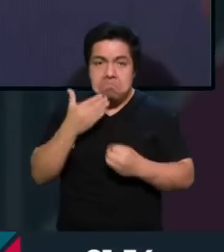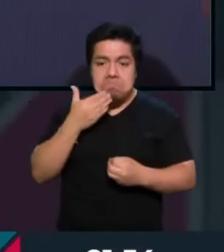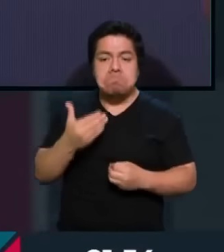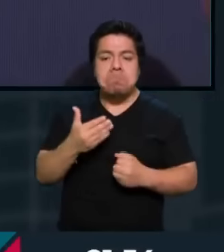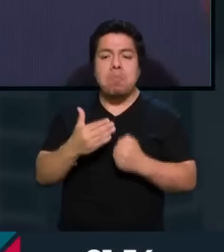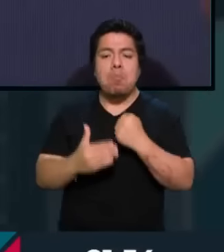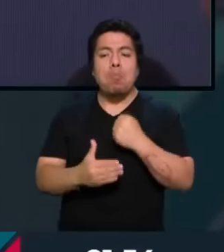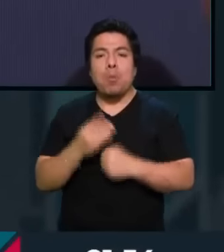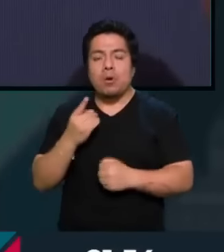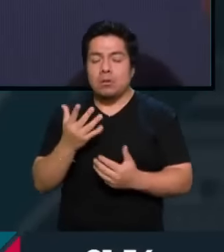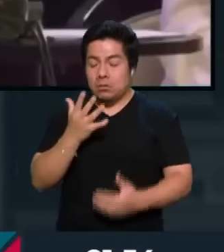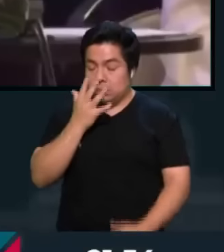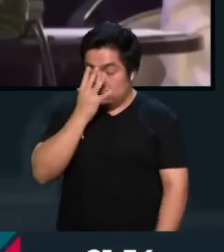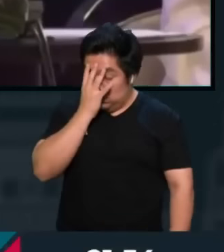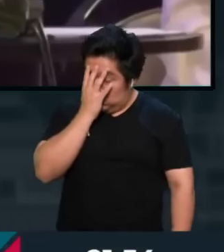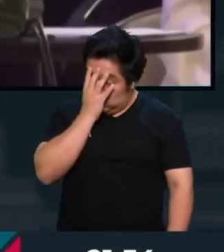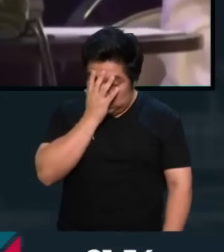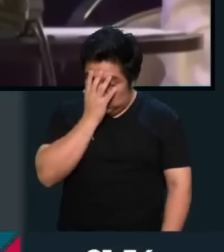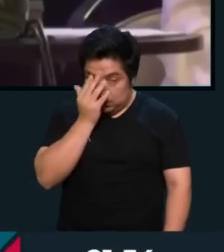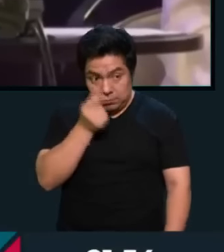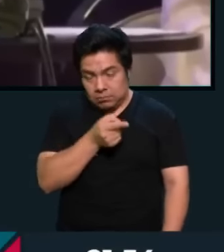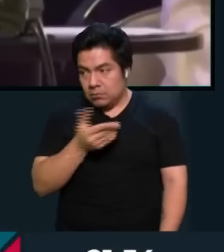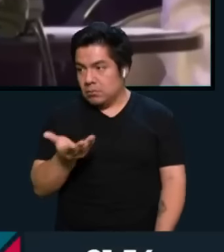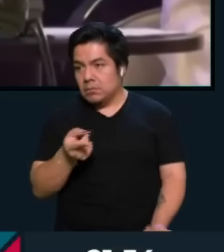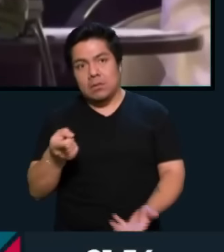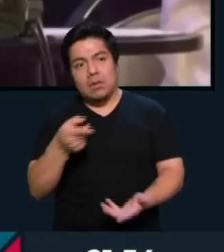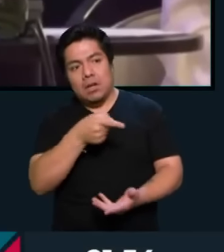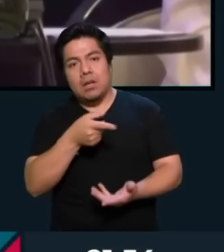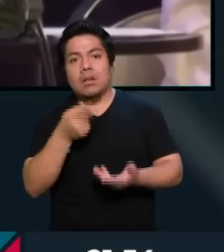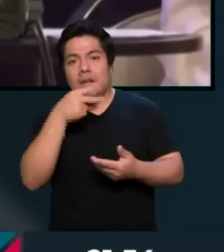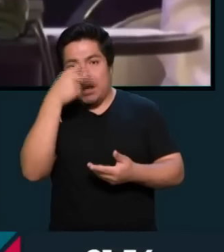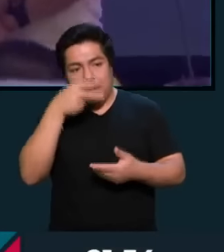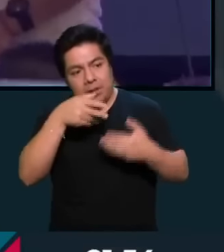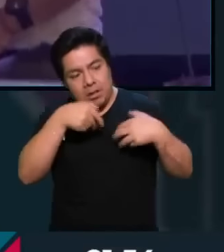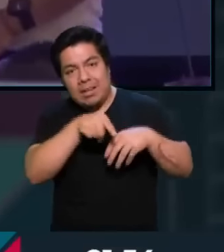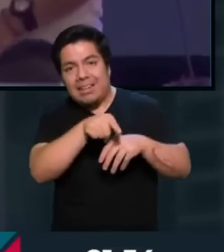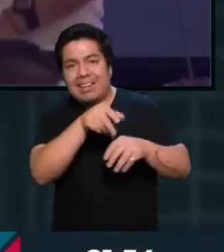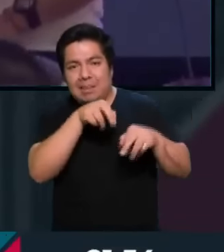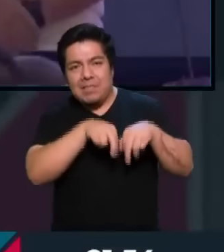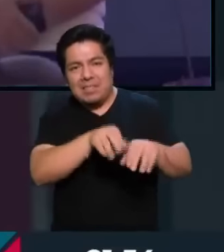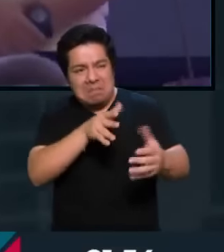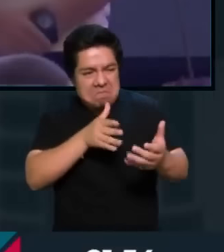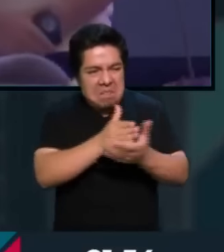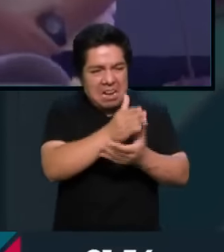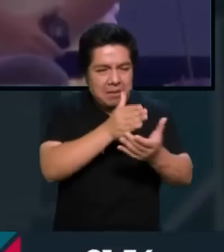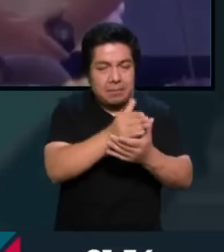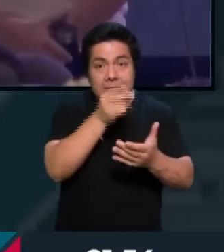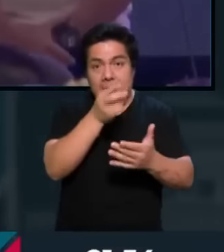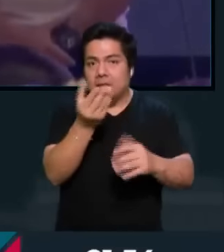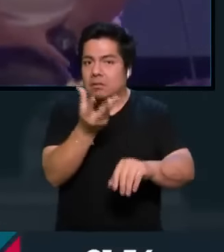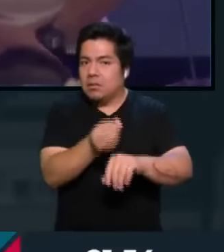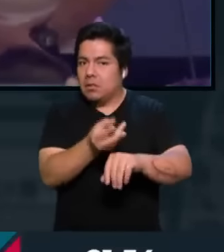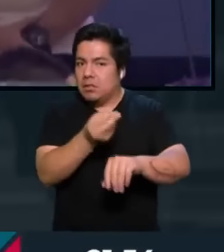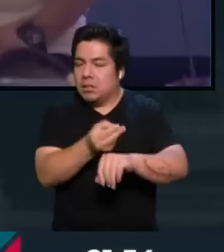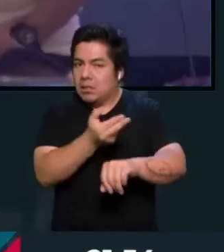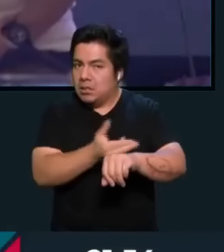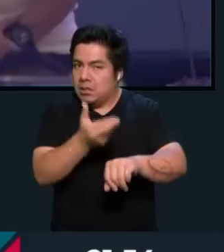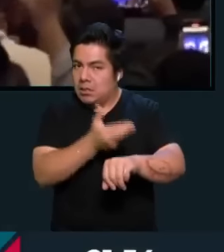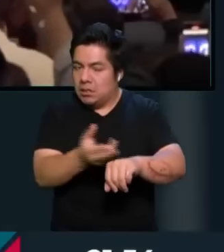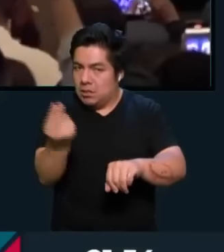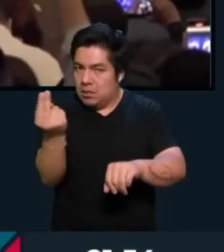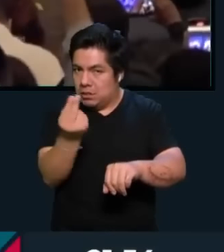porque es una vergüenza pública lo que hicimos con la embajada de Quito de México en Quito y tenemos que solucionar las cosas lo antes